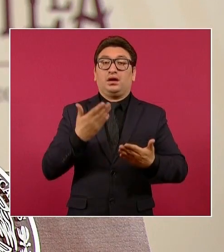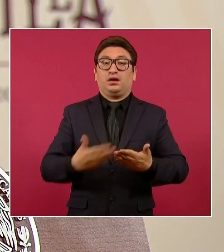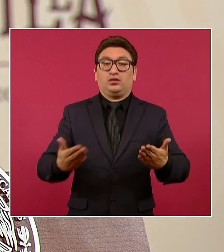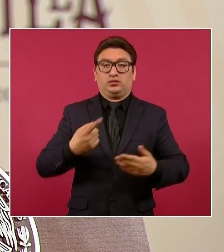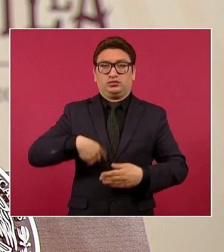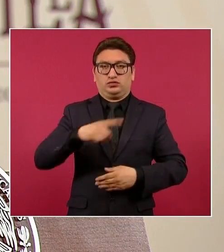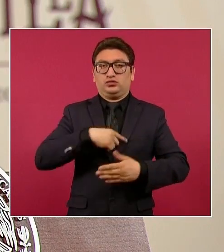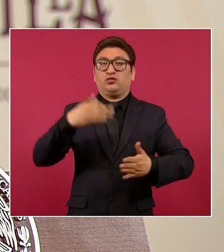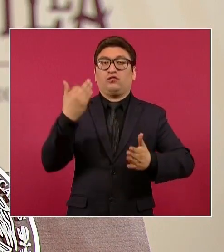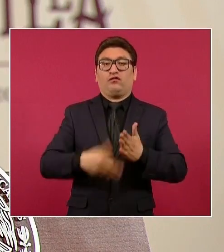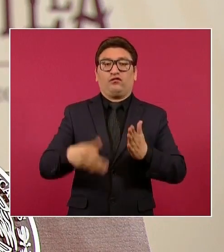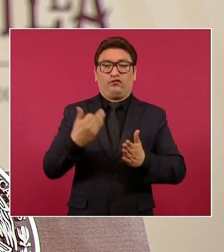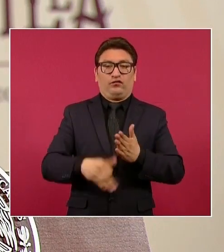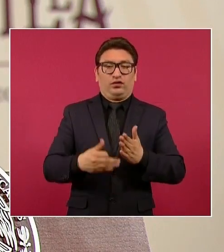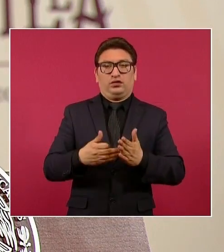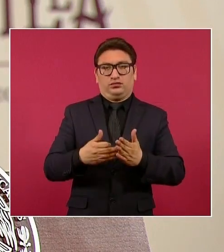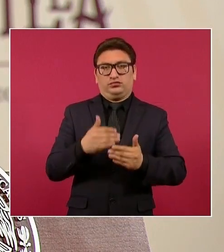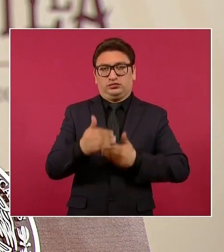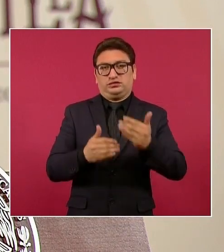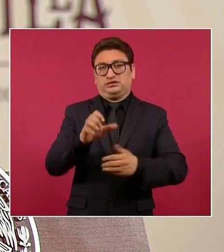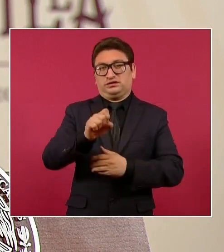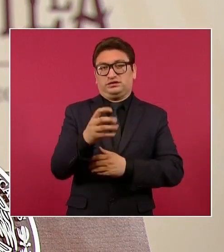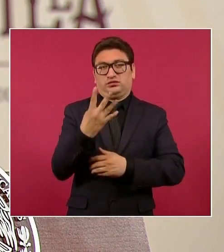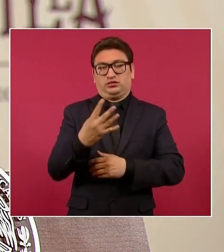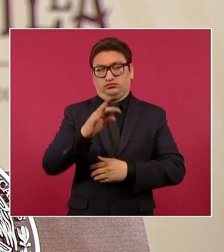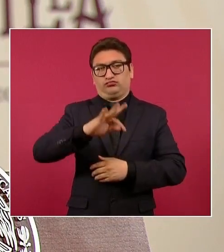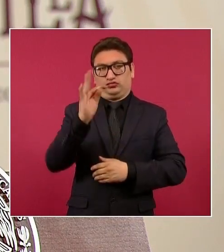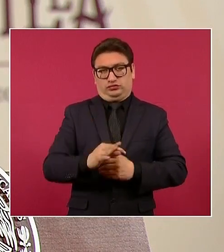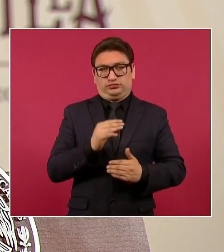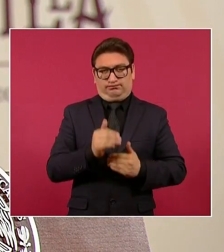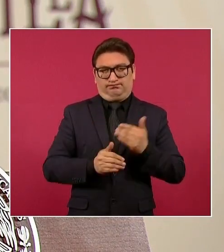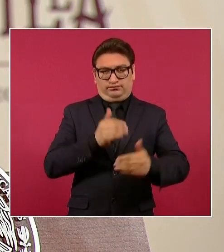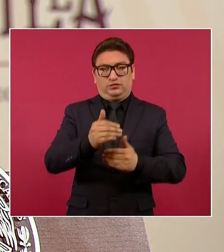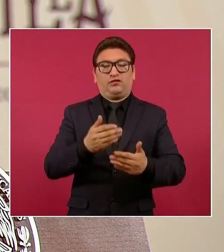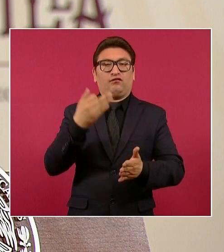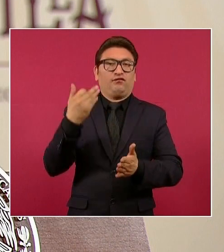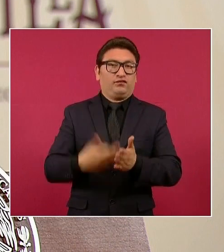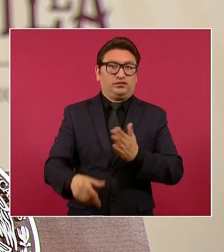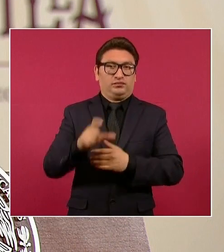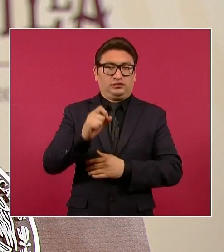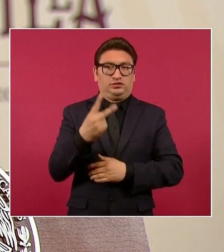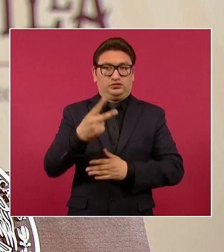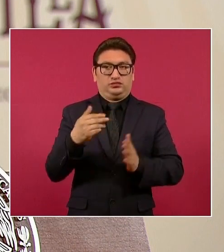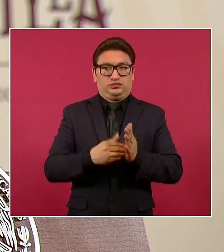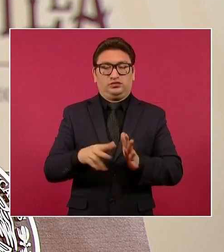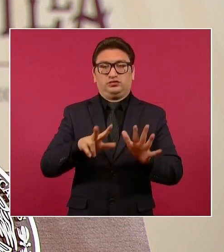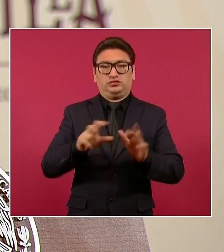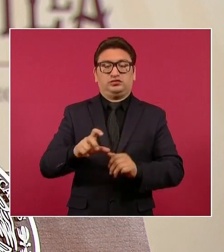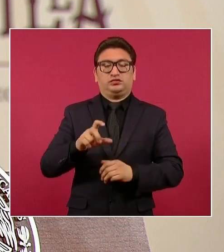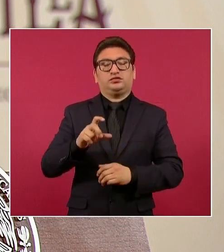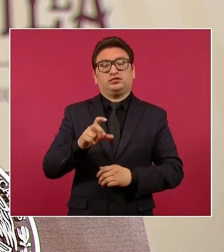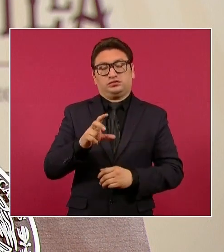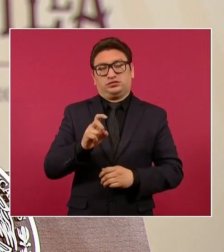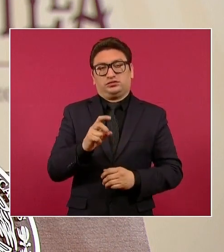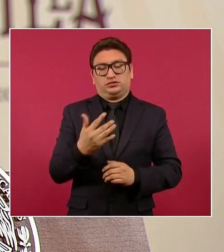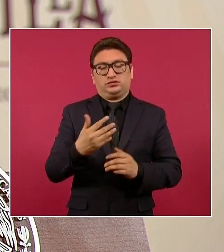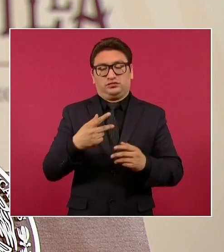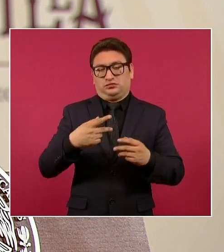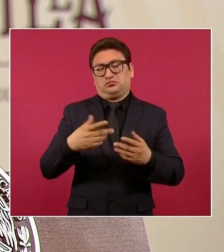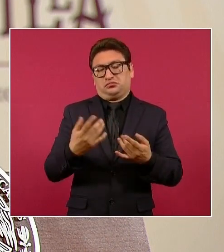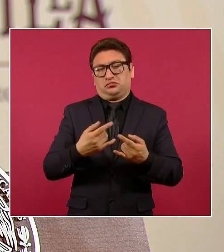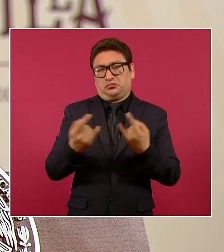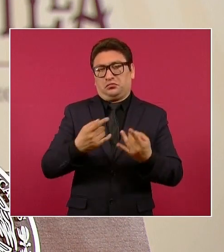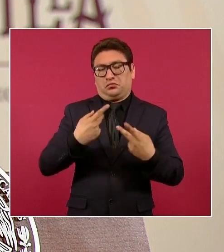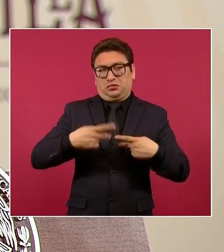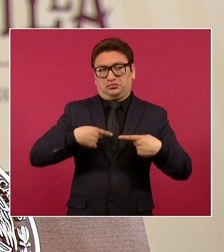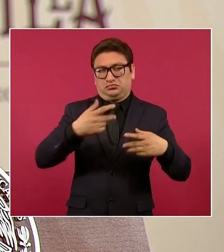solo por resolver, bueno, hubo un avance del 64%, tenemos por resolver 22.885 casos. Desafortunadamente esos